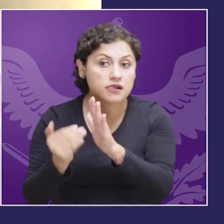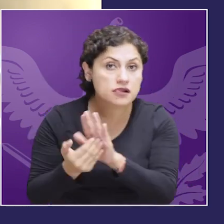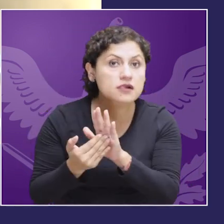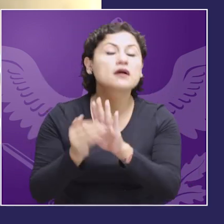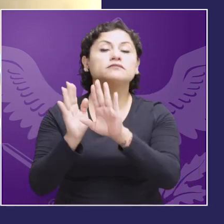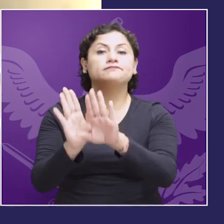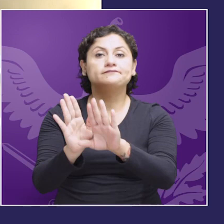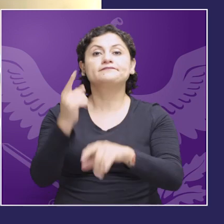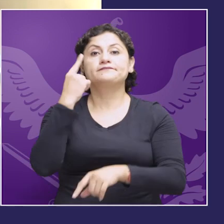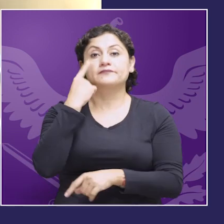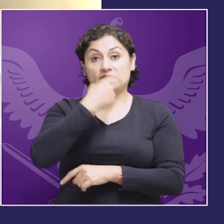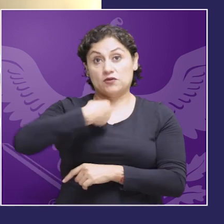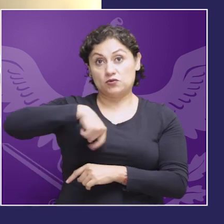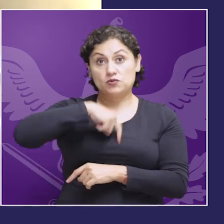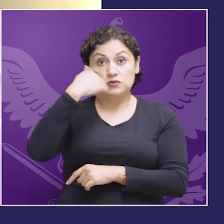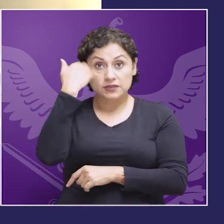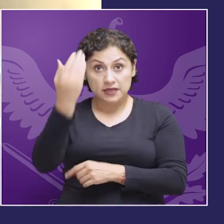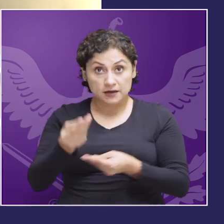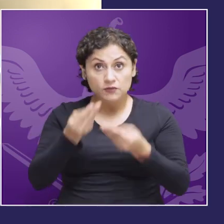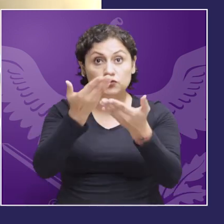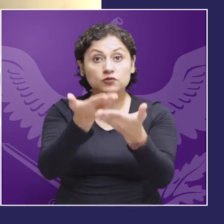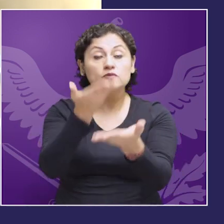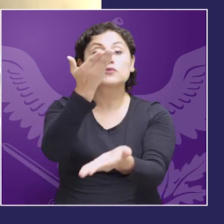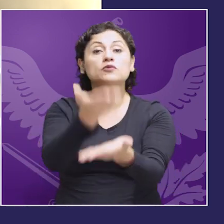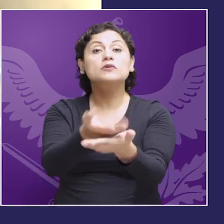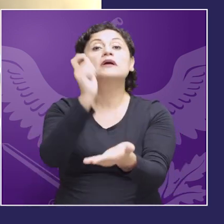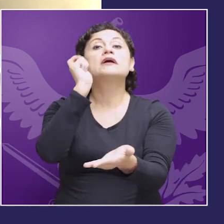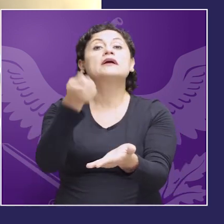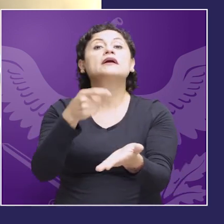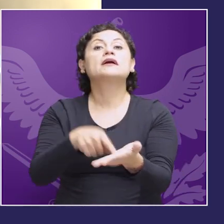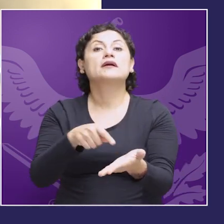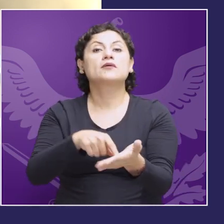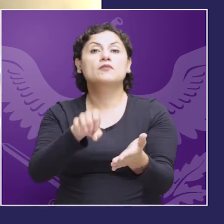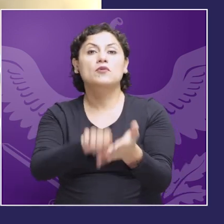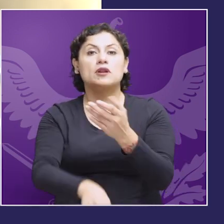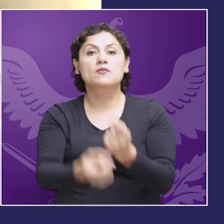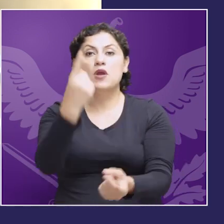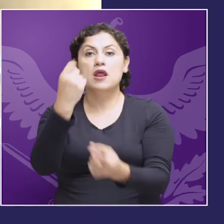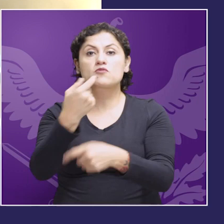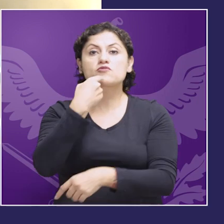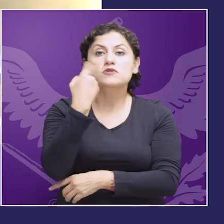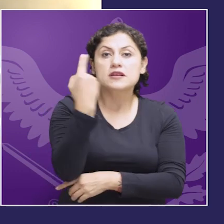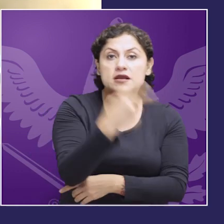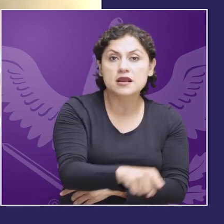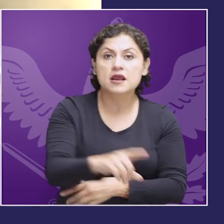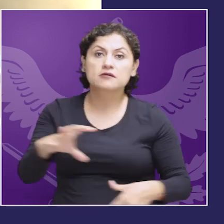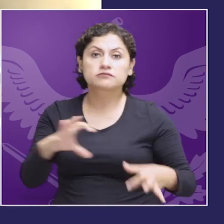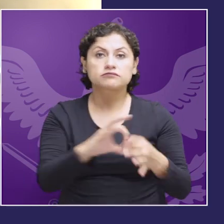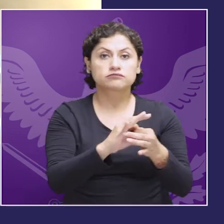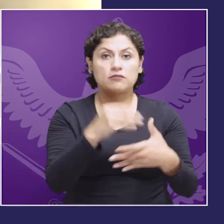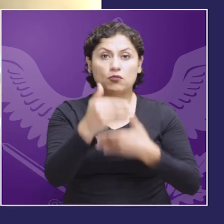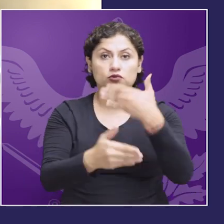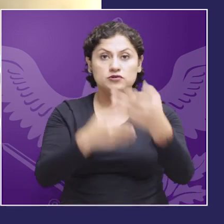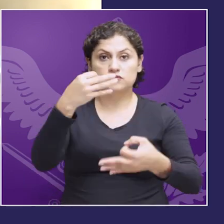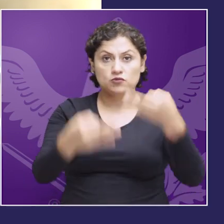de femicidio, y un elemento que quisiéramos compartir es cómo los casos que